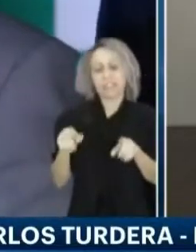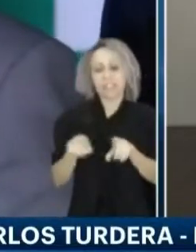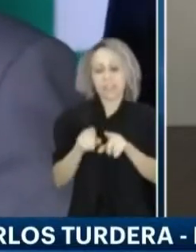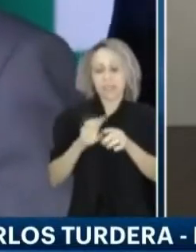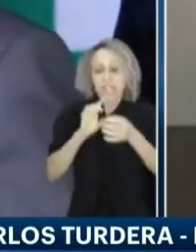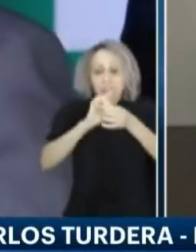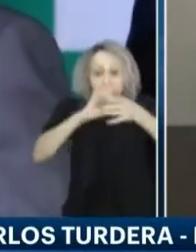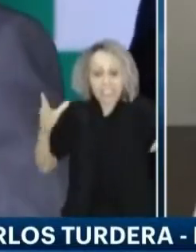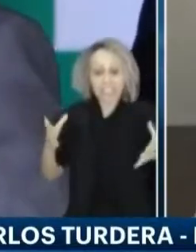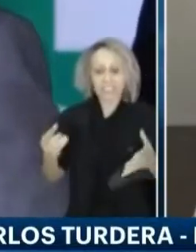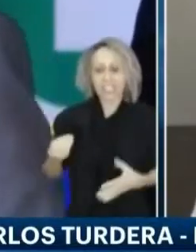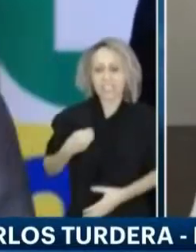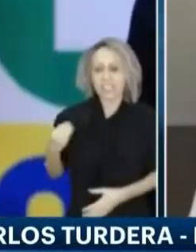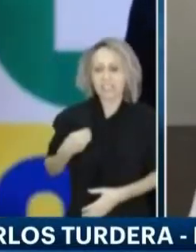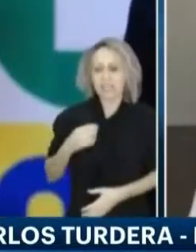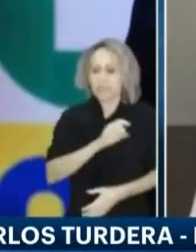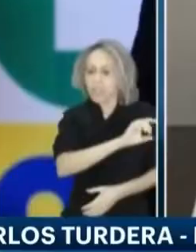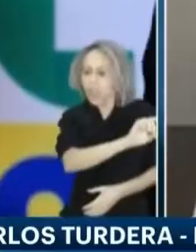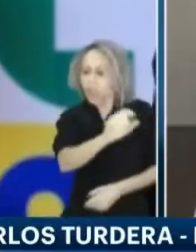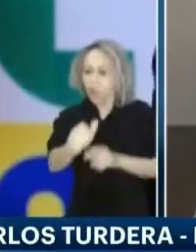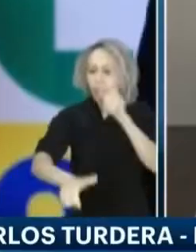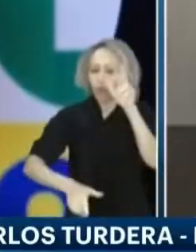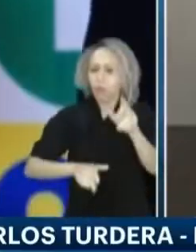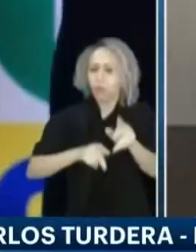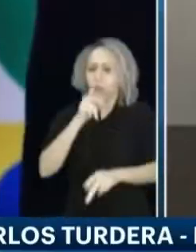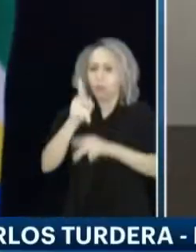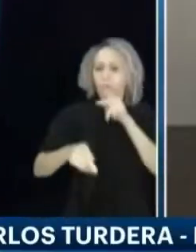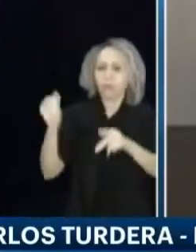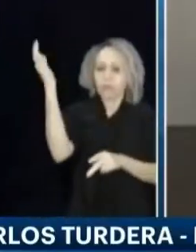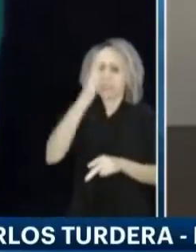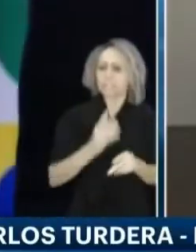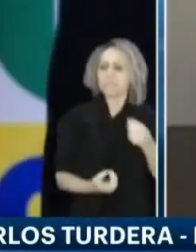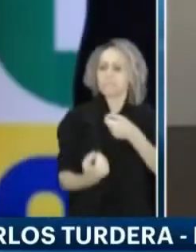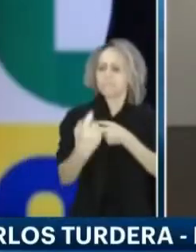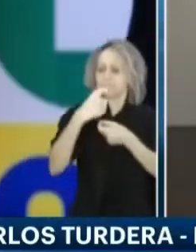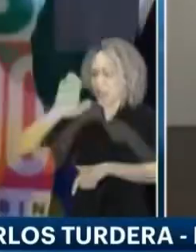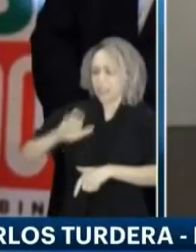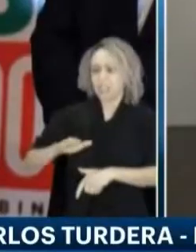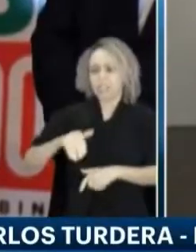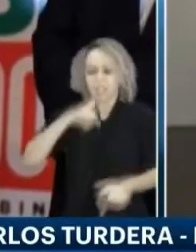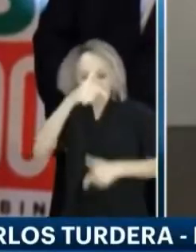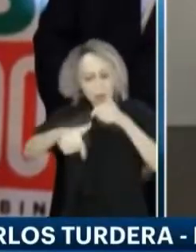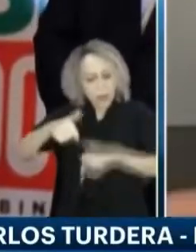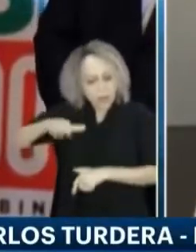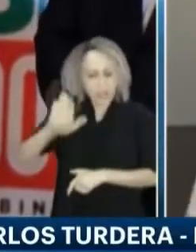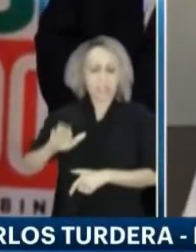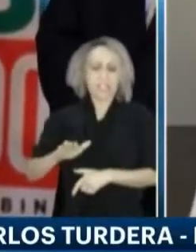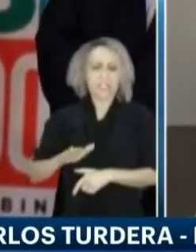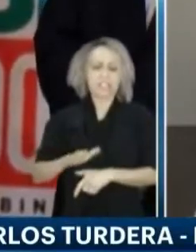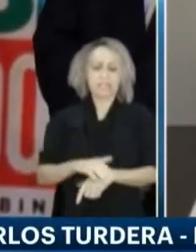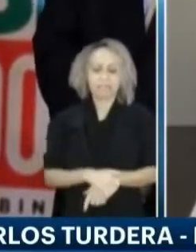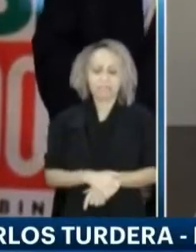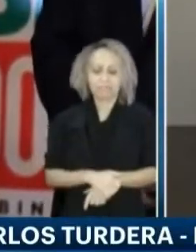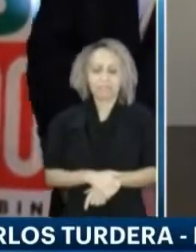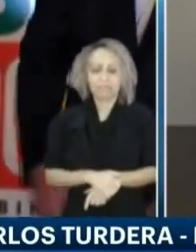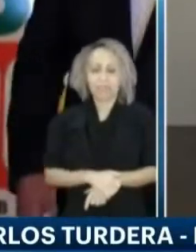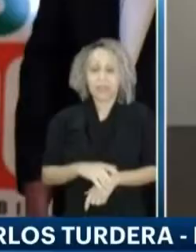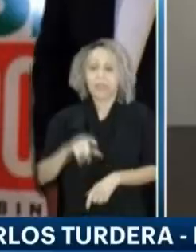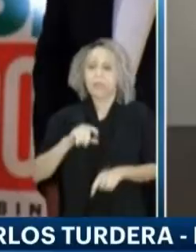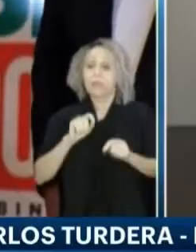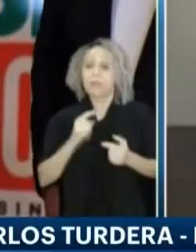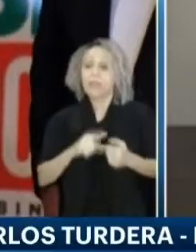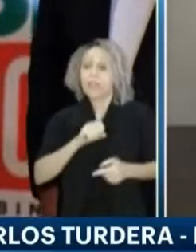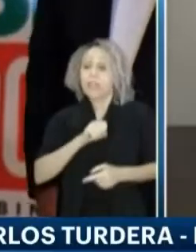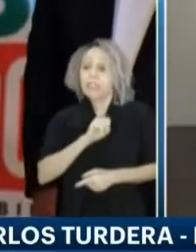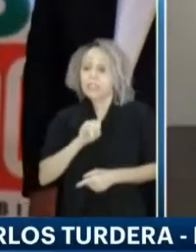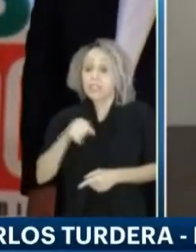se componen. Al día de hoy, como decía, hay 21 ministerios ya designados con nombre, faltan 16 para confirmar